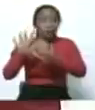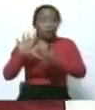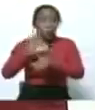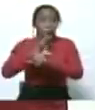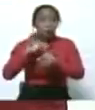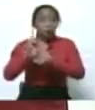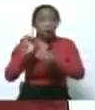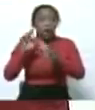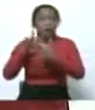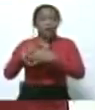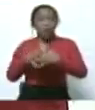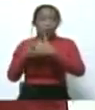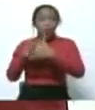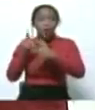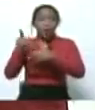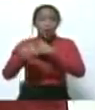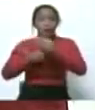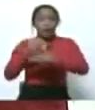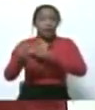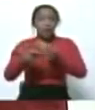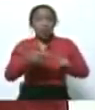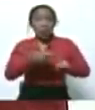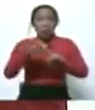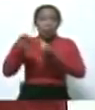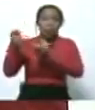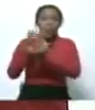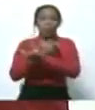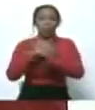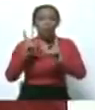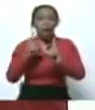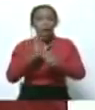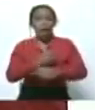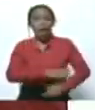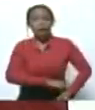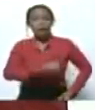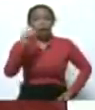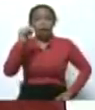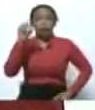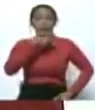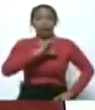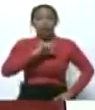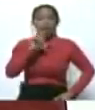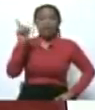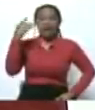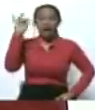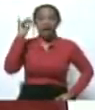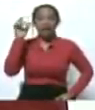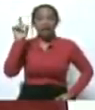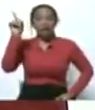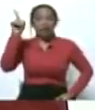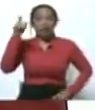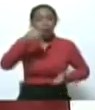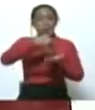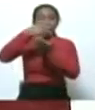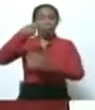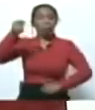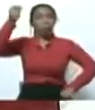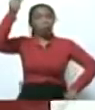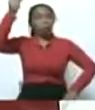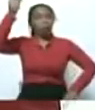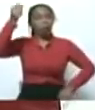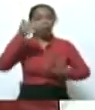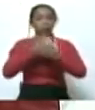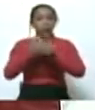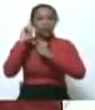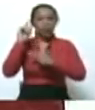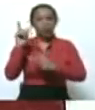exportando su democracia. La libertad de la señora esa que tiene la estatua, lo que